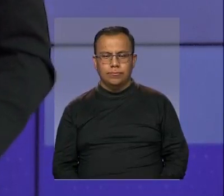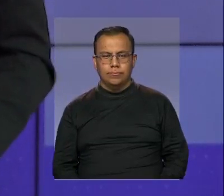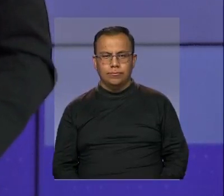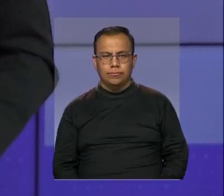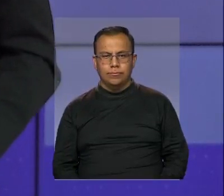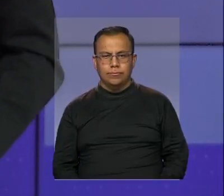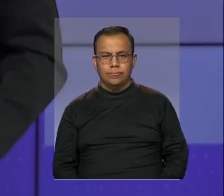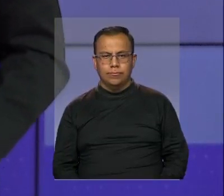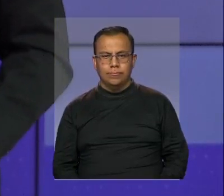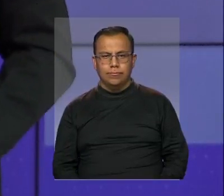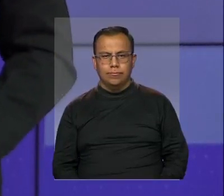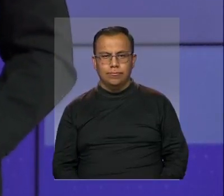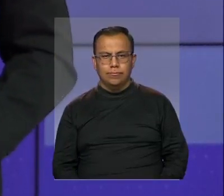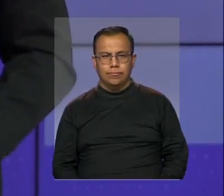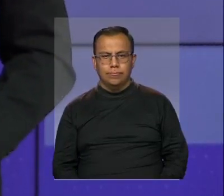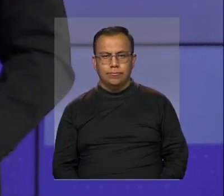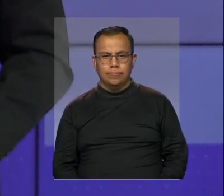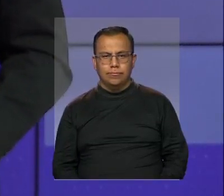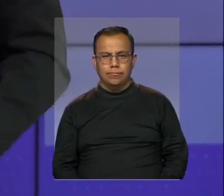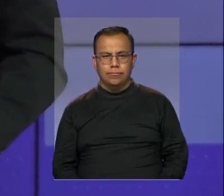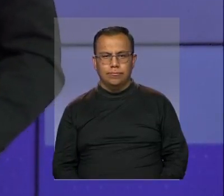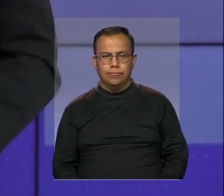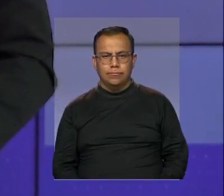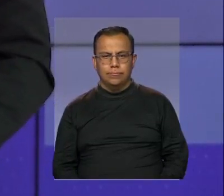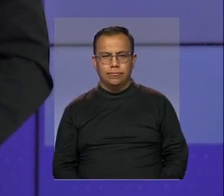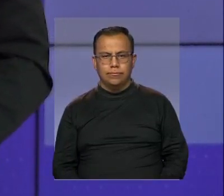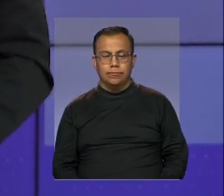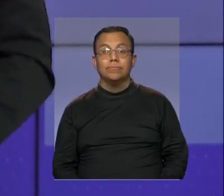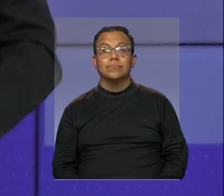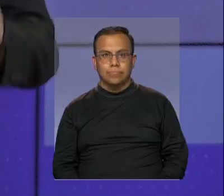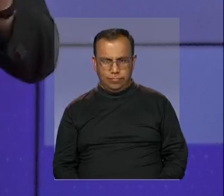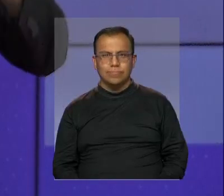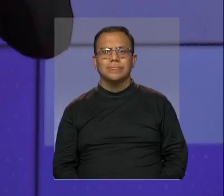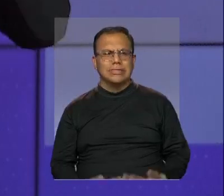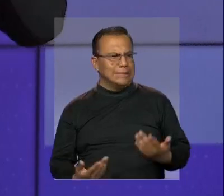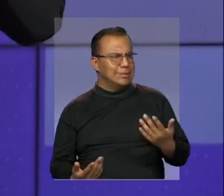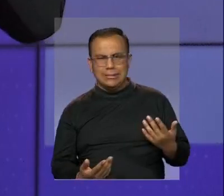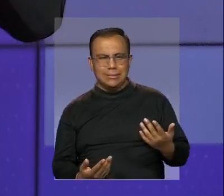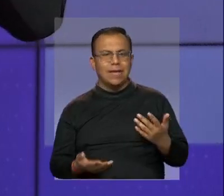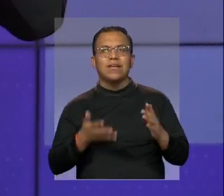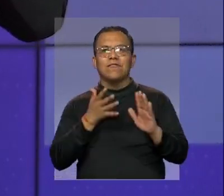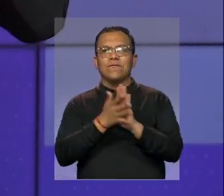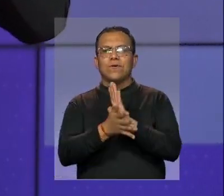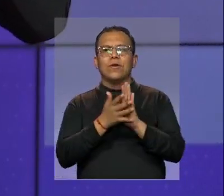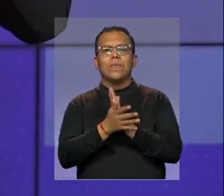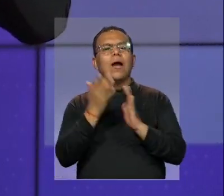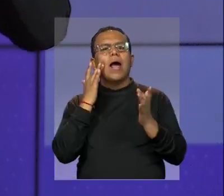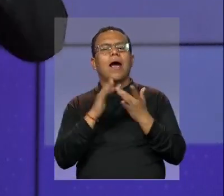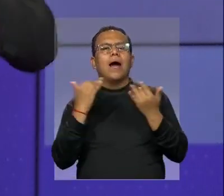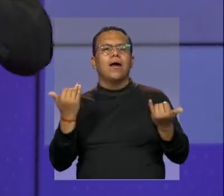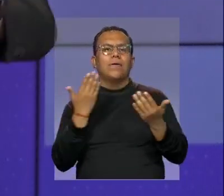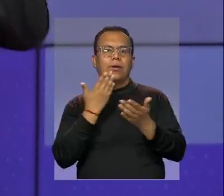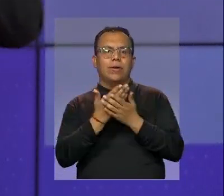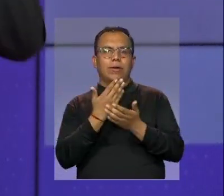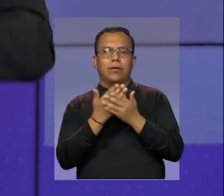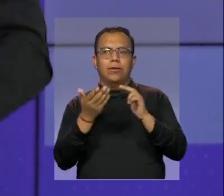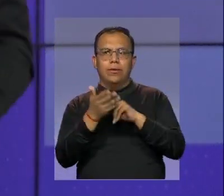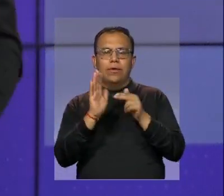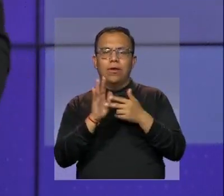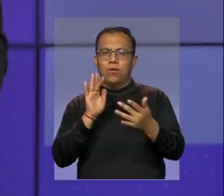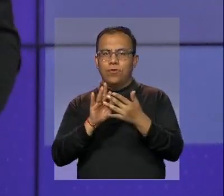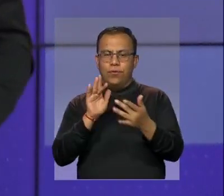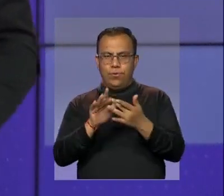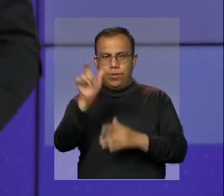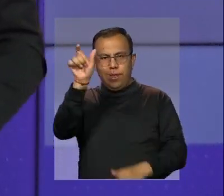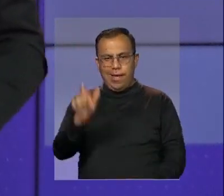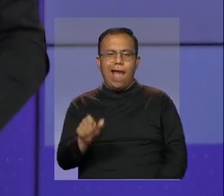Ya vamos a hablar con Carol porque hay información de último momento. En este momento vamos a conectar con